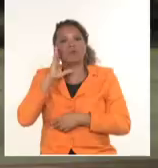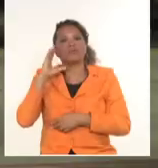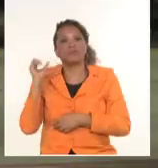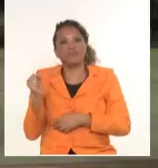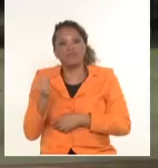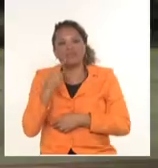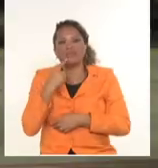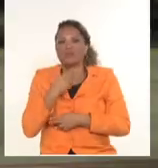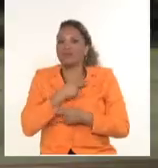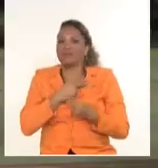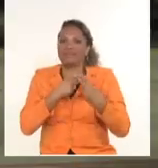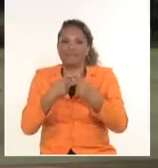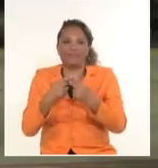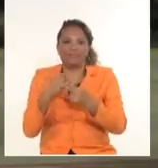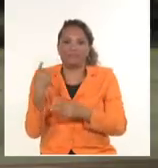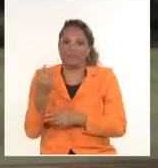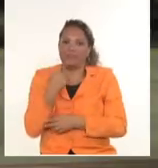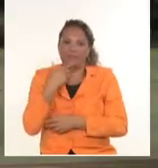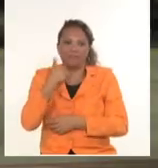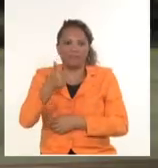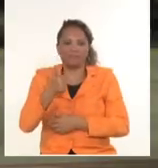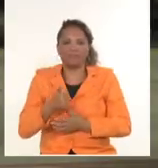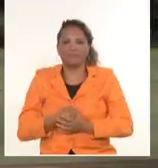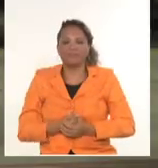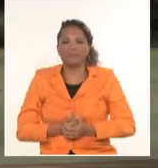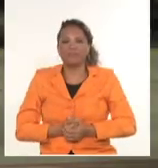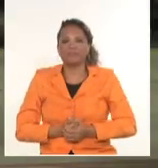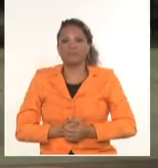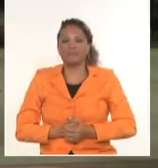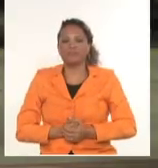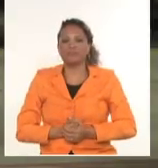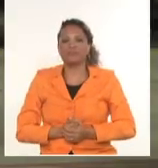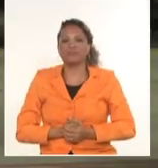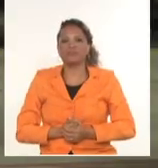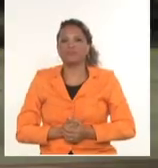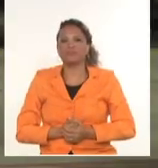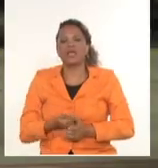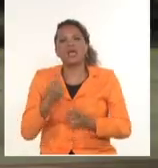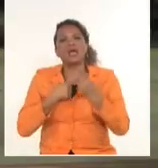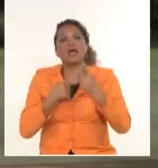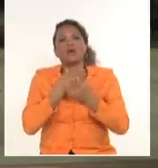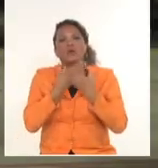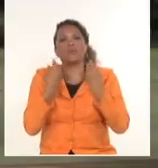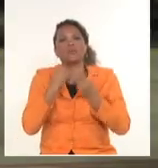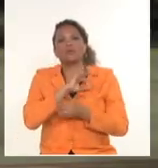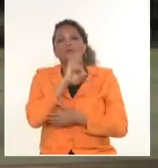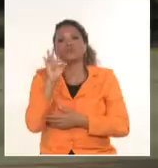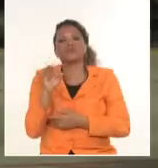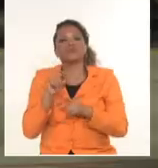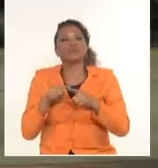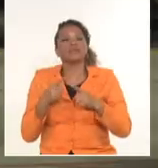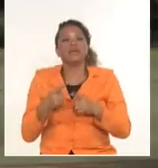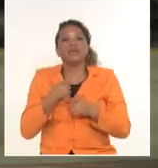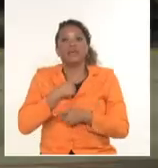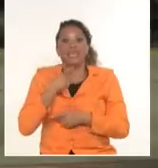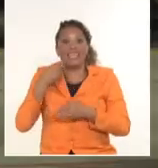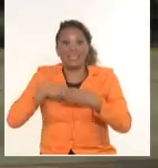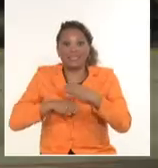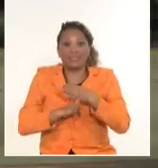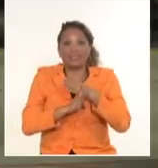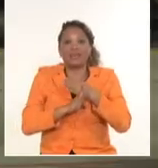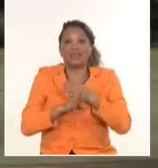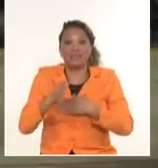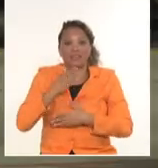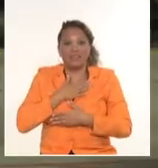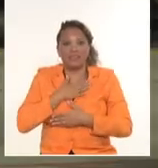hito que acaba de conseguir Mijaín. Y un detalle que no podemos dejar pasar por alto, y es como en la entrada de la propia